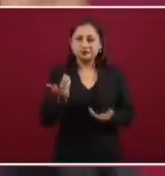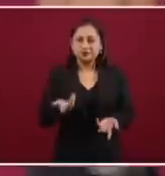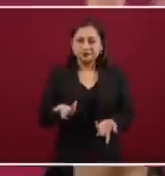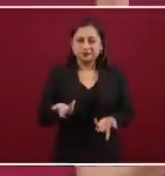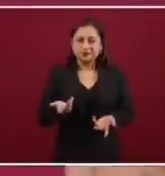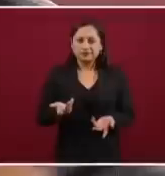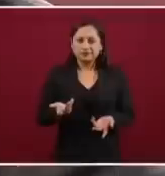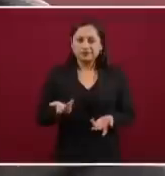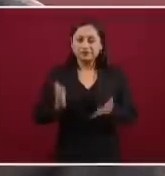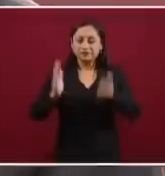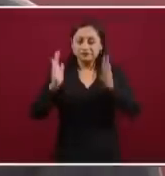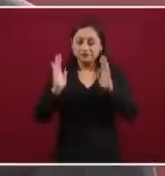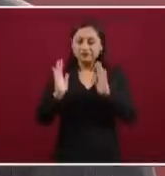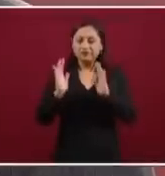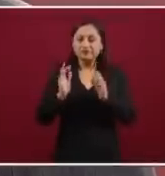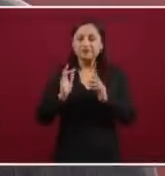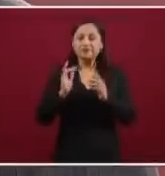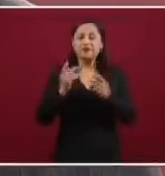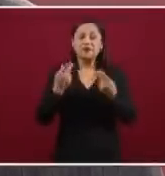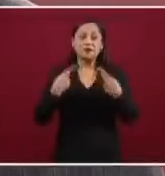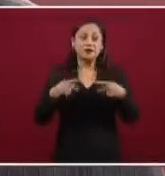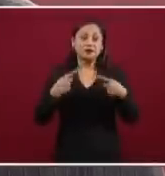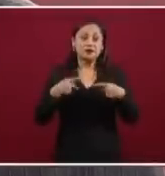grandes políticos.